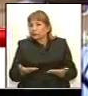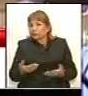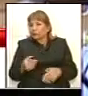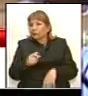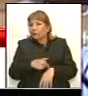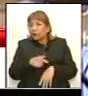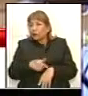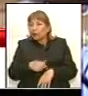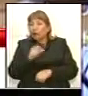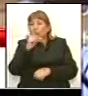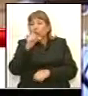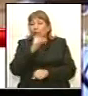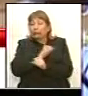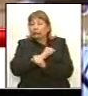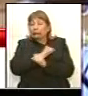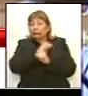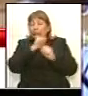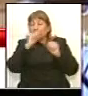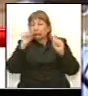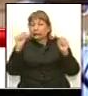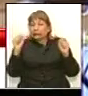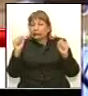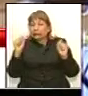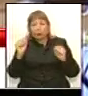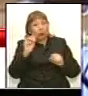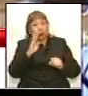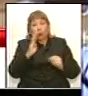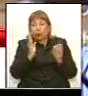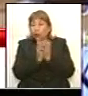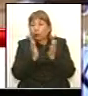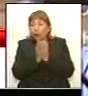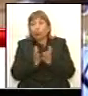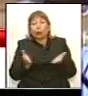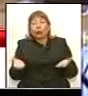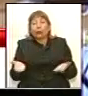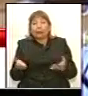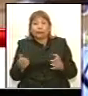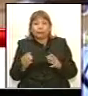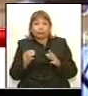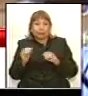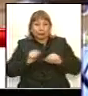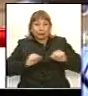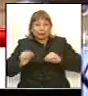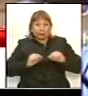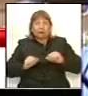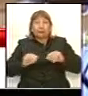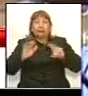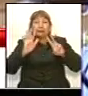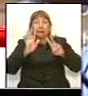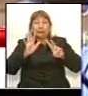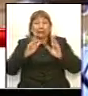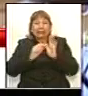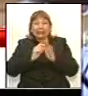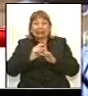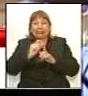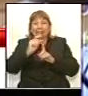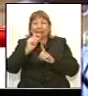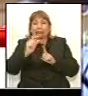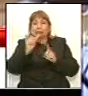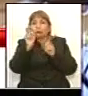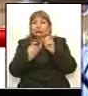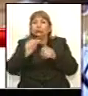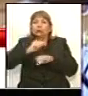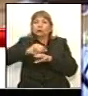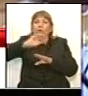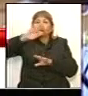a la 1:00 a.m, un terremoto, o el 4 de abril en pleno colegio, un terremoto grado 7? ¿Qué va a hacer la gente de los cerros?